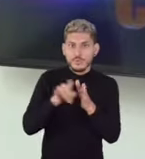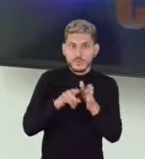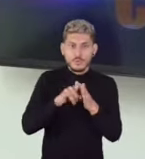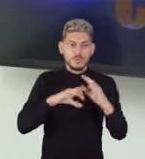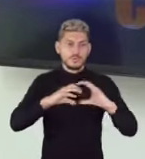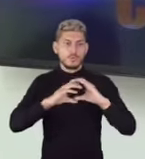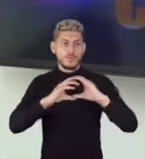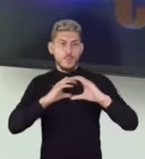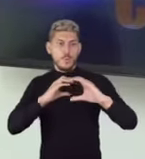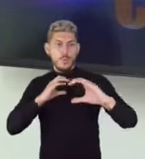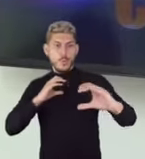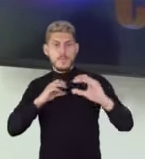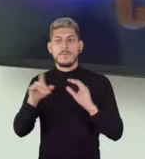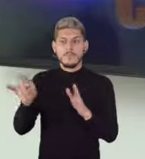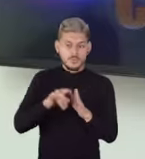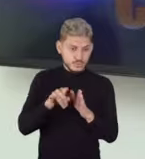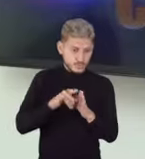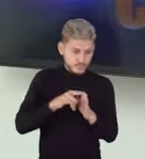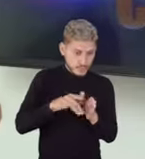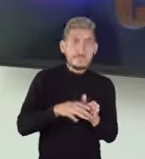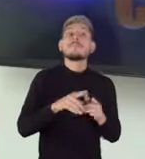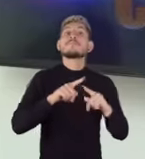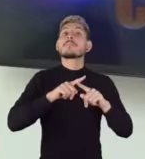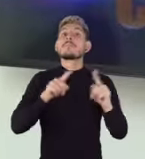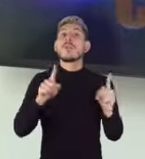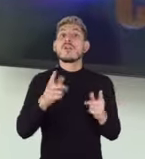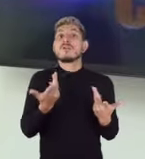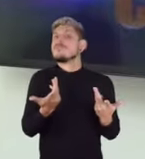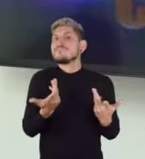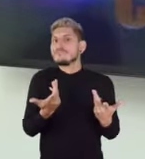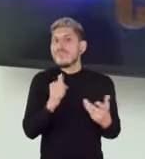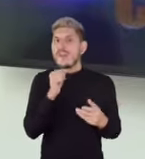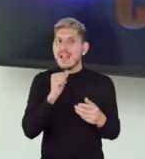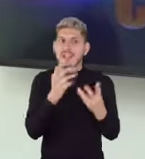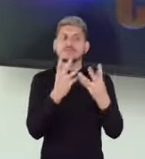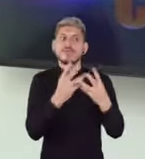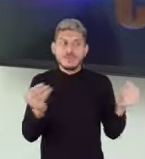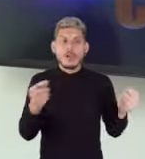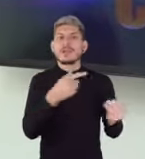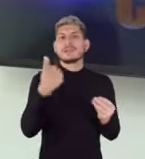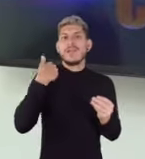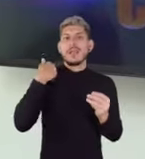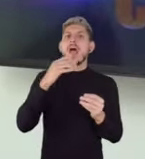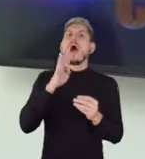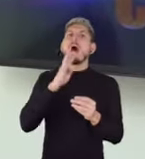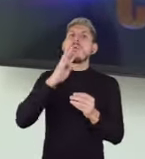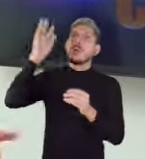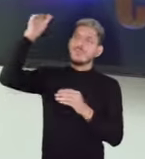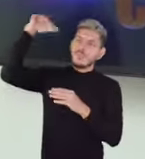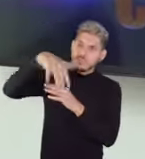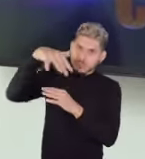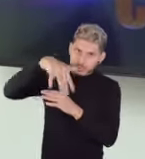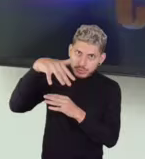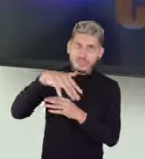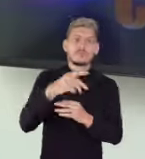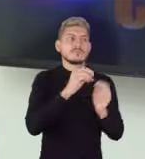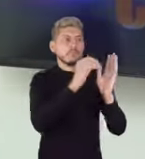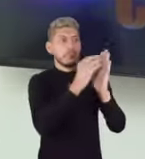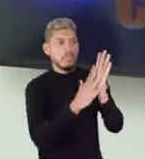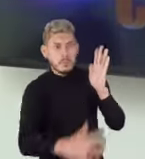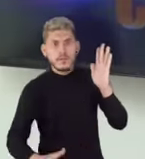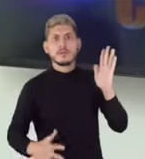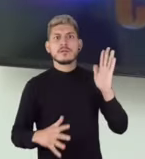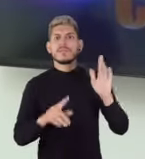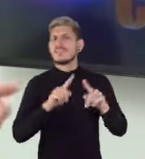porque no es realmente la solución. Nosotros tenemos diferentes problemas, socavamientos, tenemos cascadas, tenemos todo tipo de problemas. Entonces